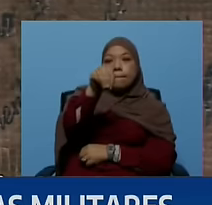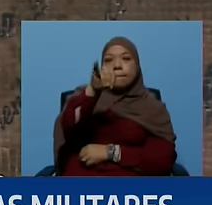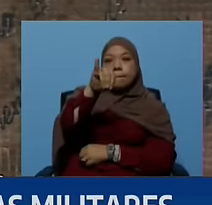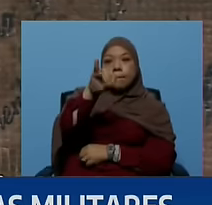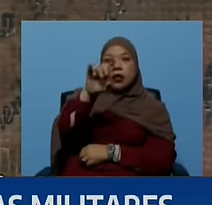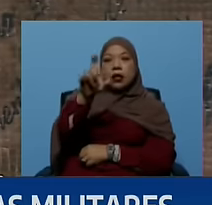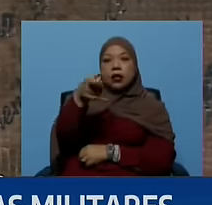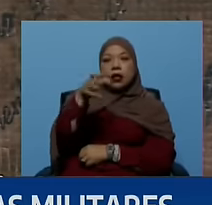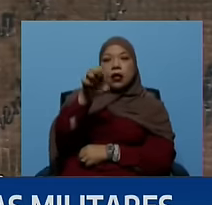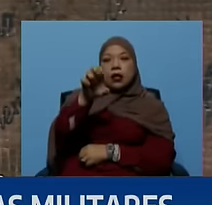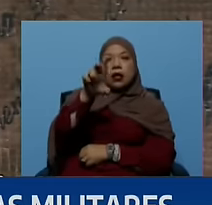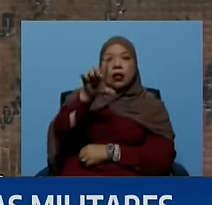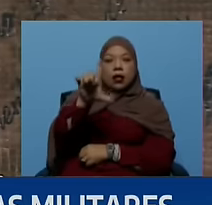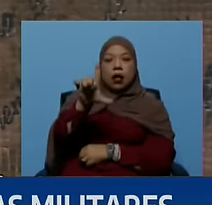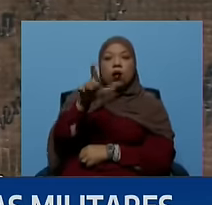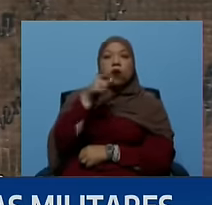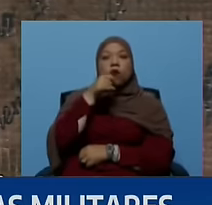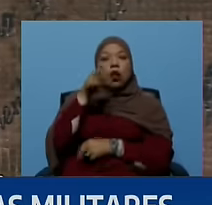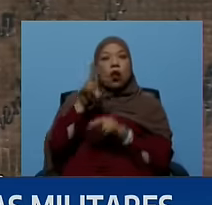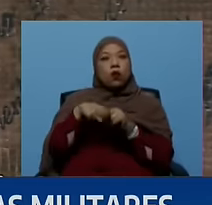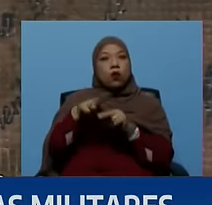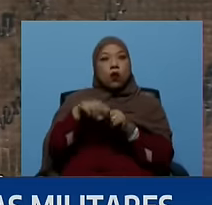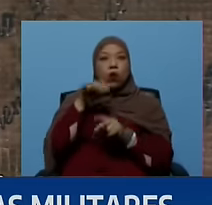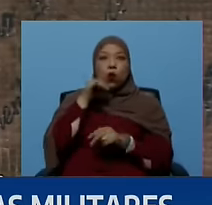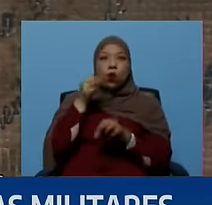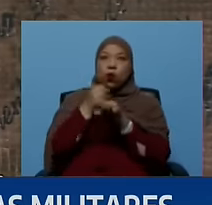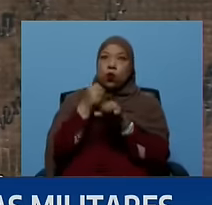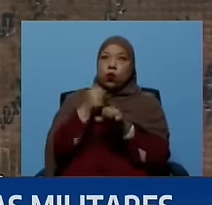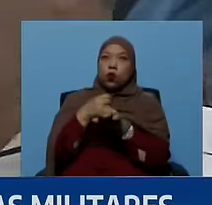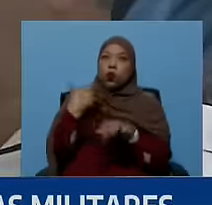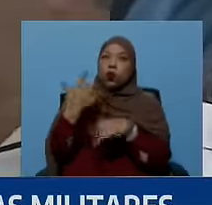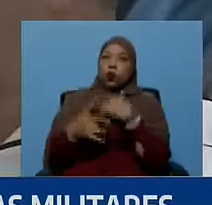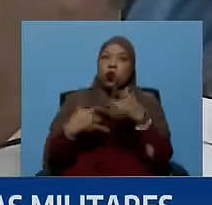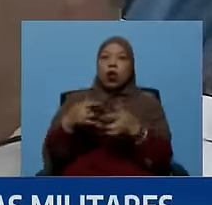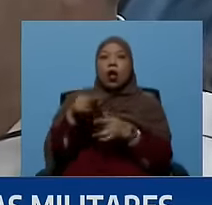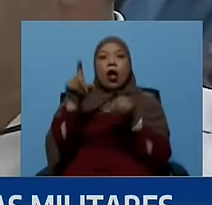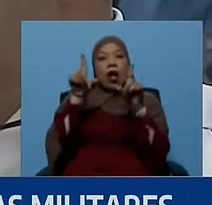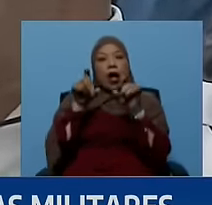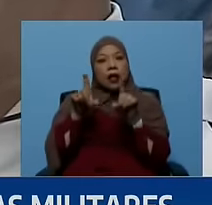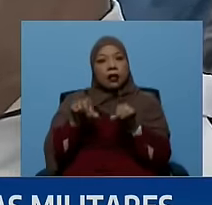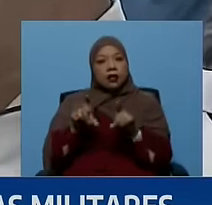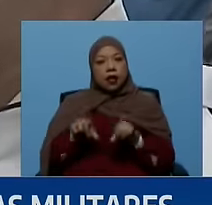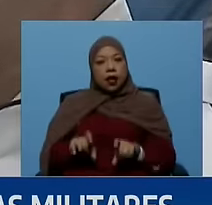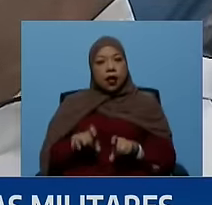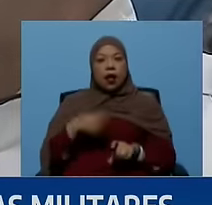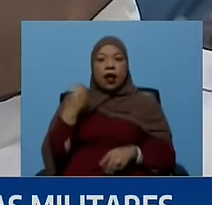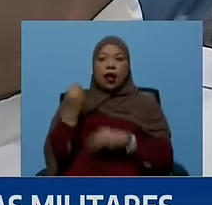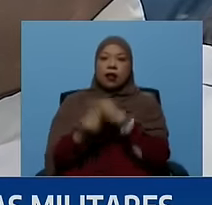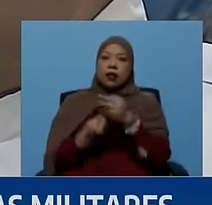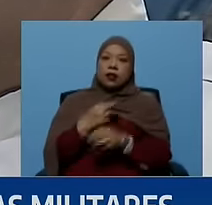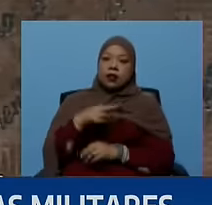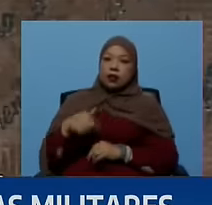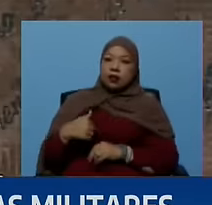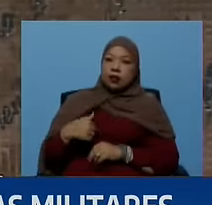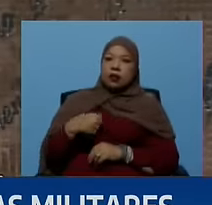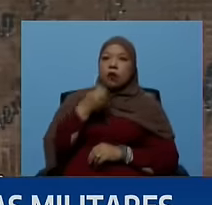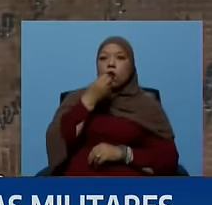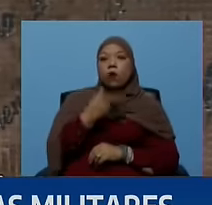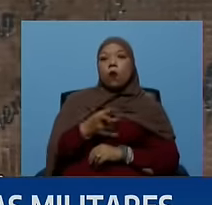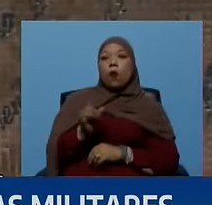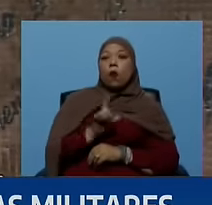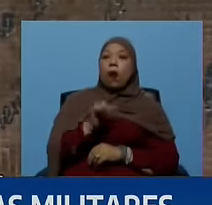Educación el negro Miguel el negro andote Si hiciéramos un examen ahorita aquí creo que no sería una buena